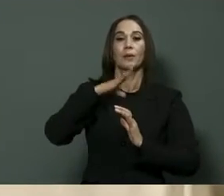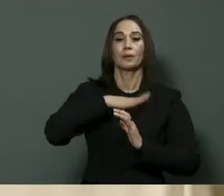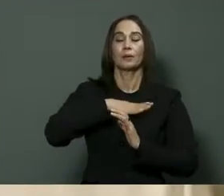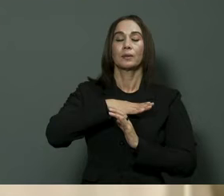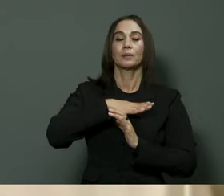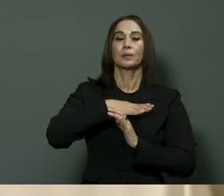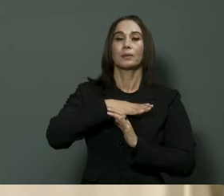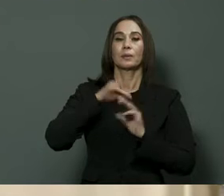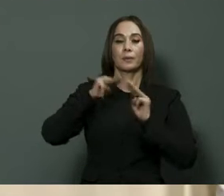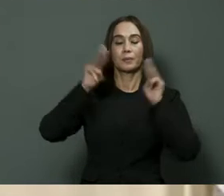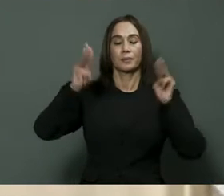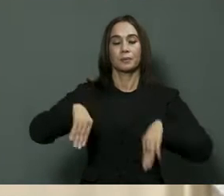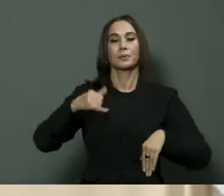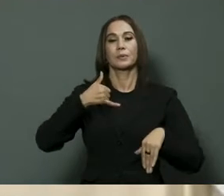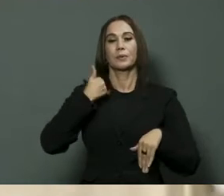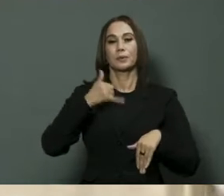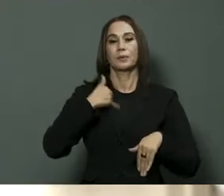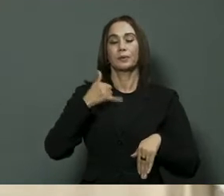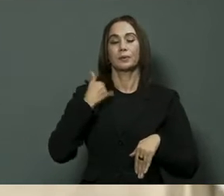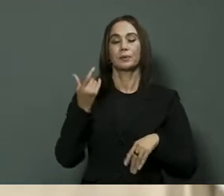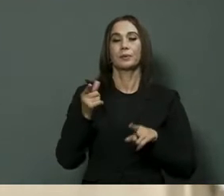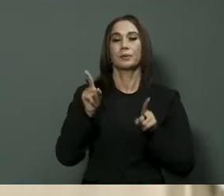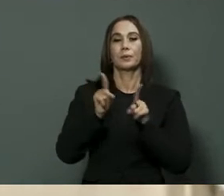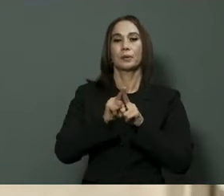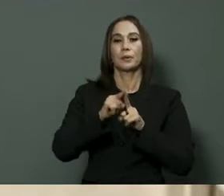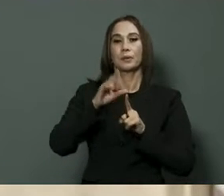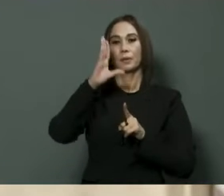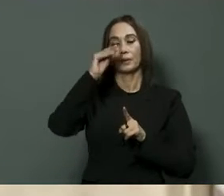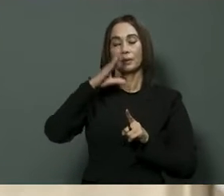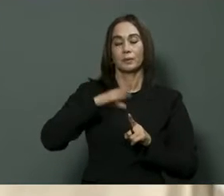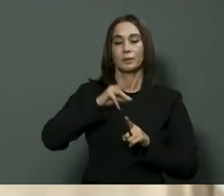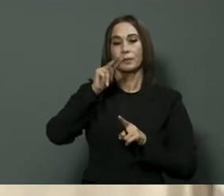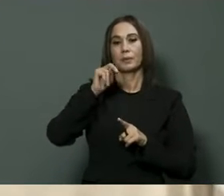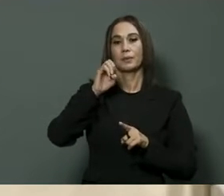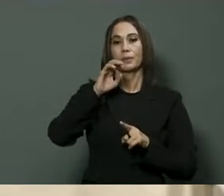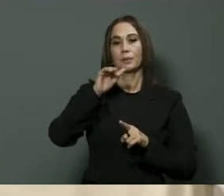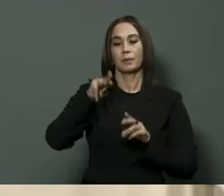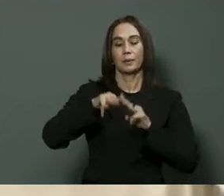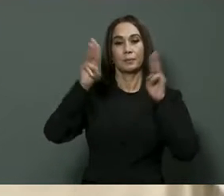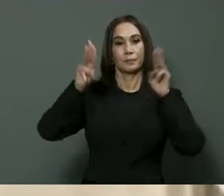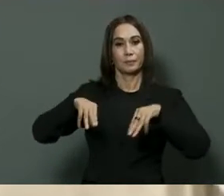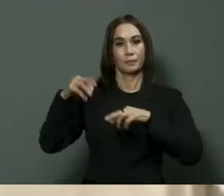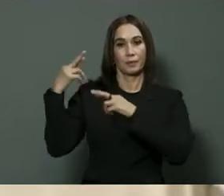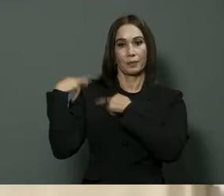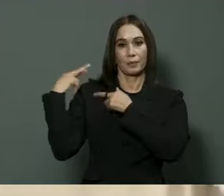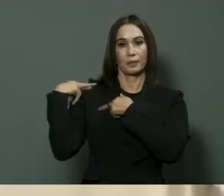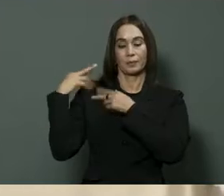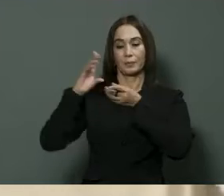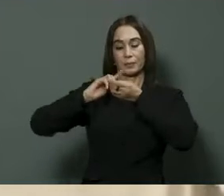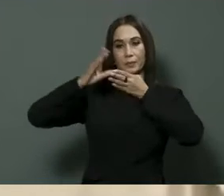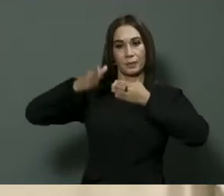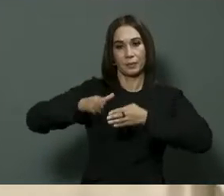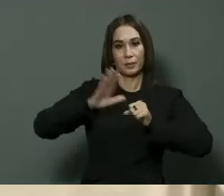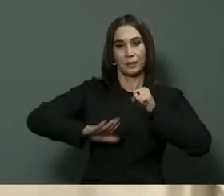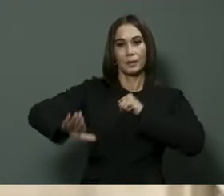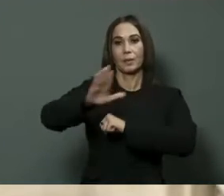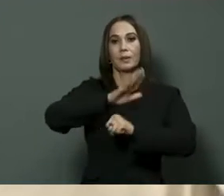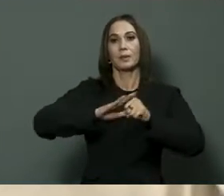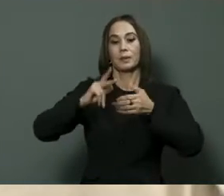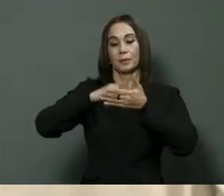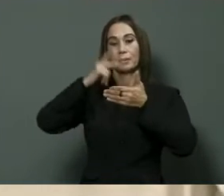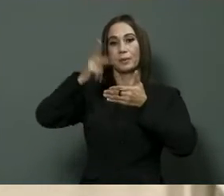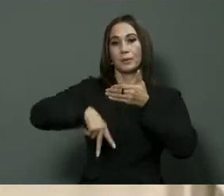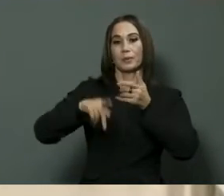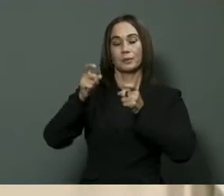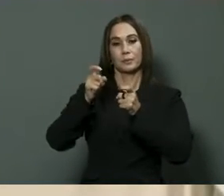Alba Jiménez, ministra de la Juventud. Señor Nenei Cabrera, ministro encargado de la Dirección General de